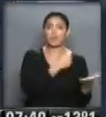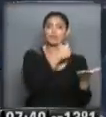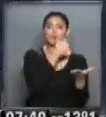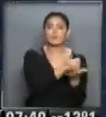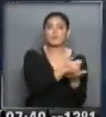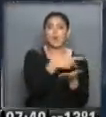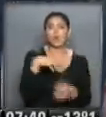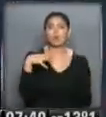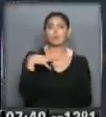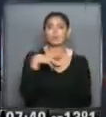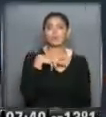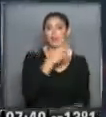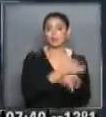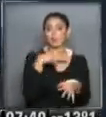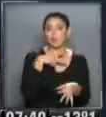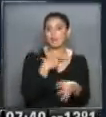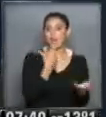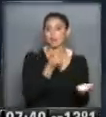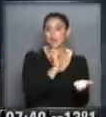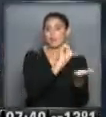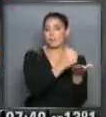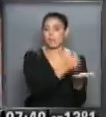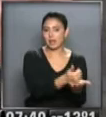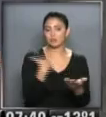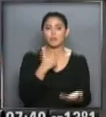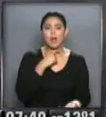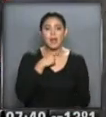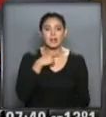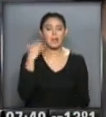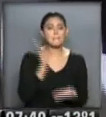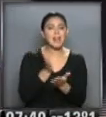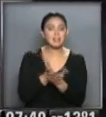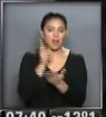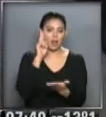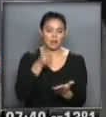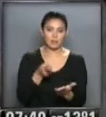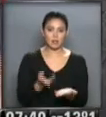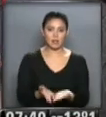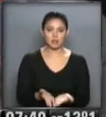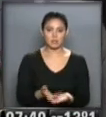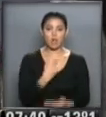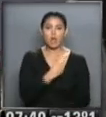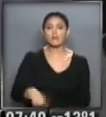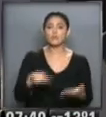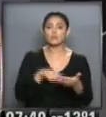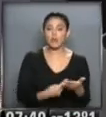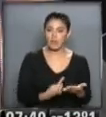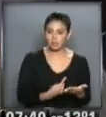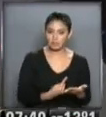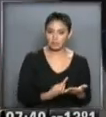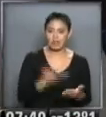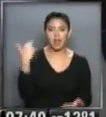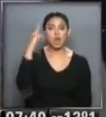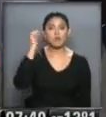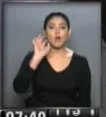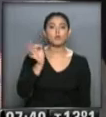educación privada. Nosotros al día de hoy estamos reclamando que se nos mantengan las orientaciones, ¿sí? El gobierno de la ciudad, el 9 de